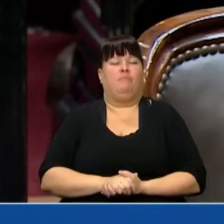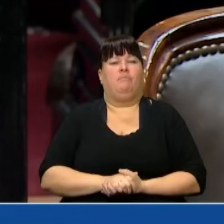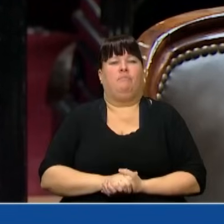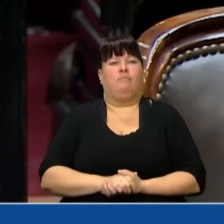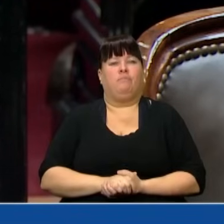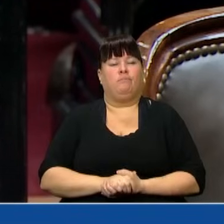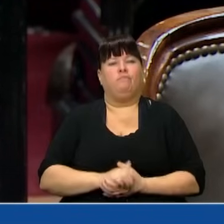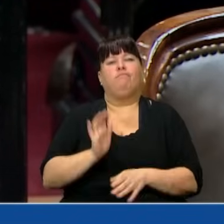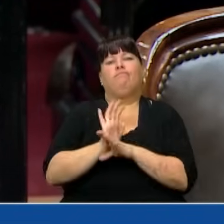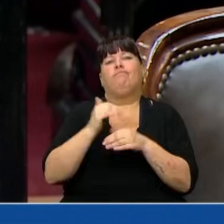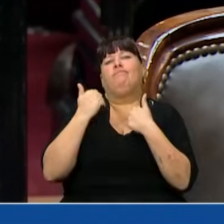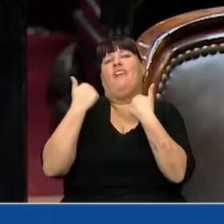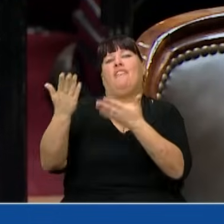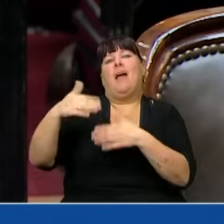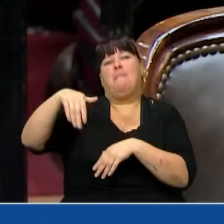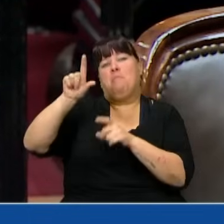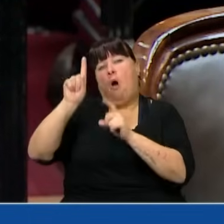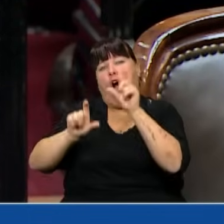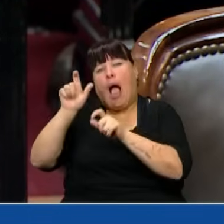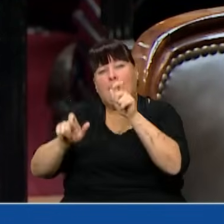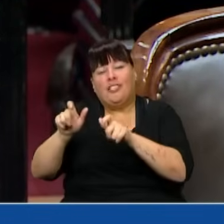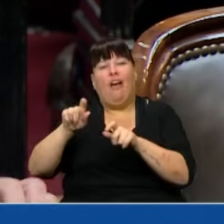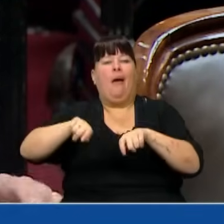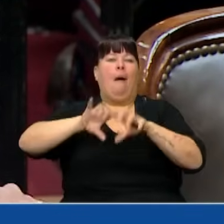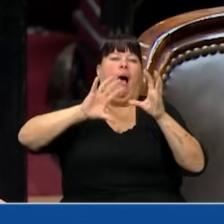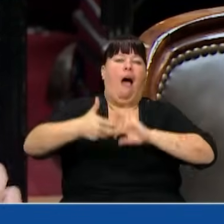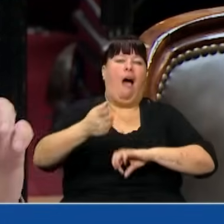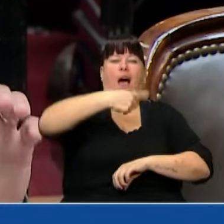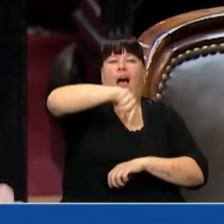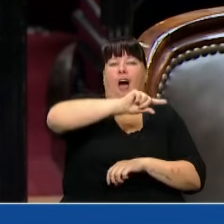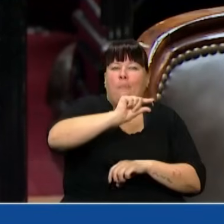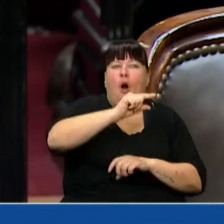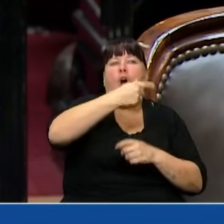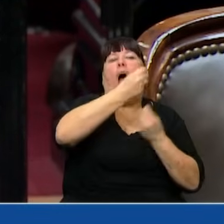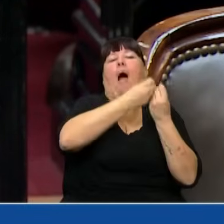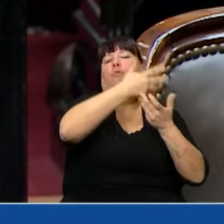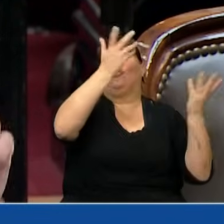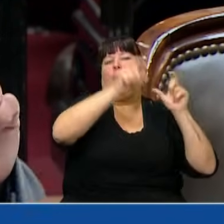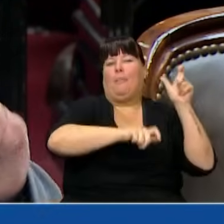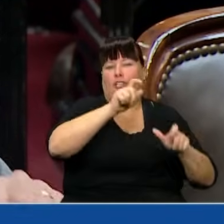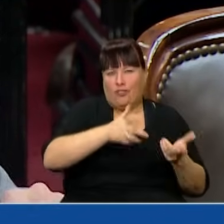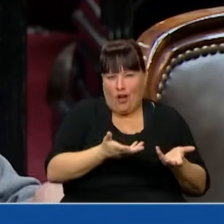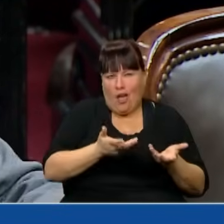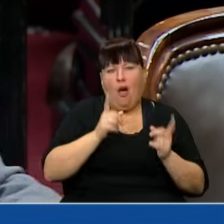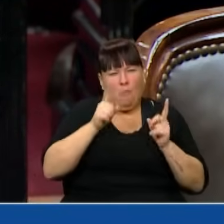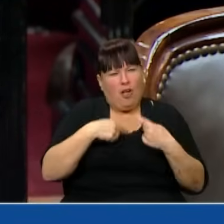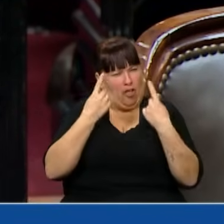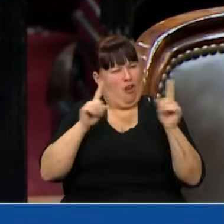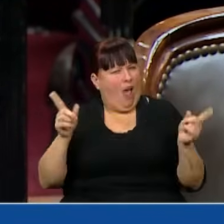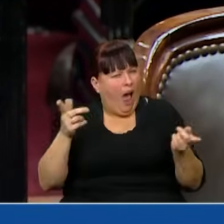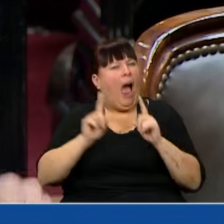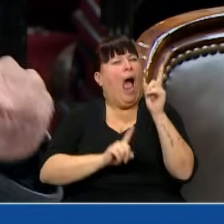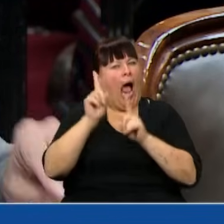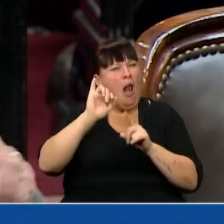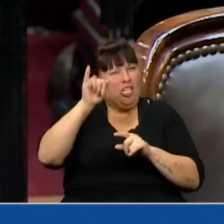Beneficiar mucho a unos pocos a cambio de perjudicar un poco a muchos. Por eso asombra que algunos